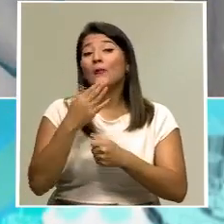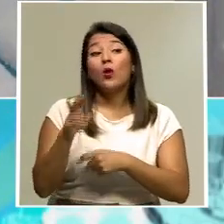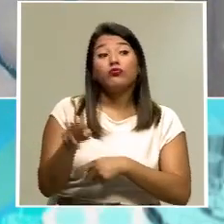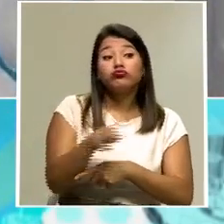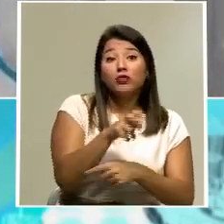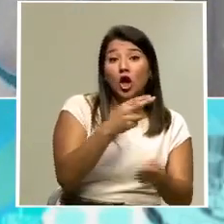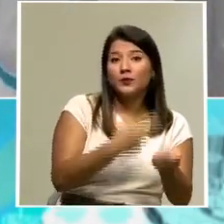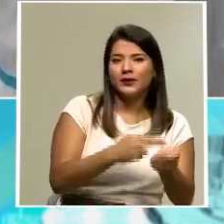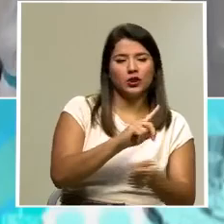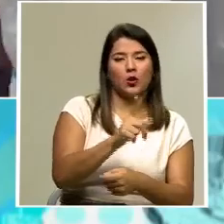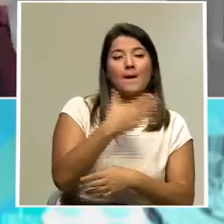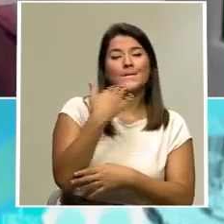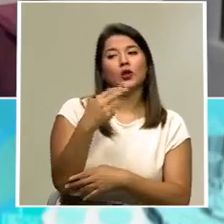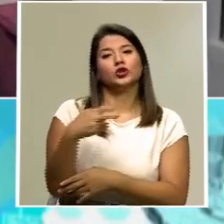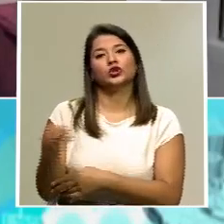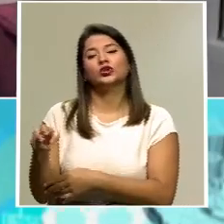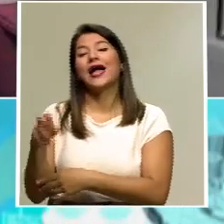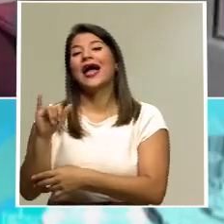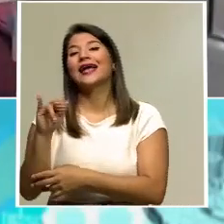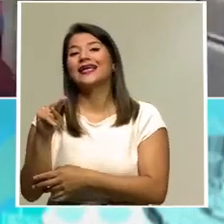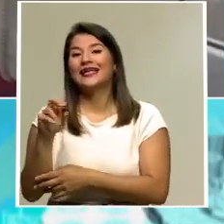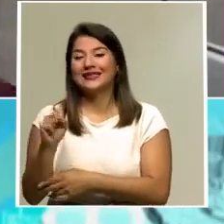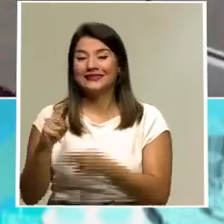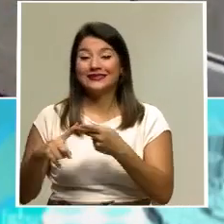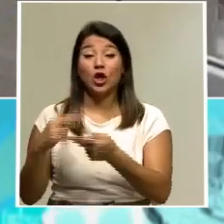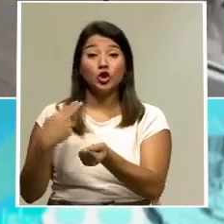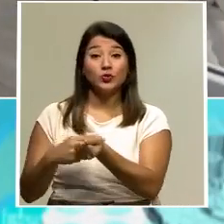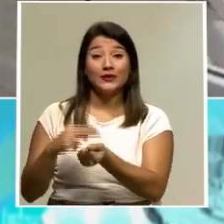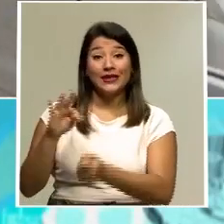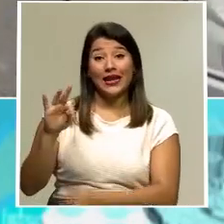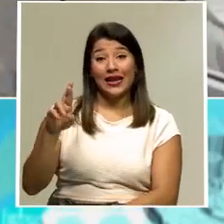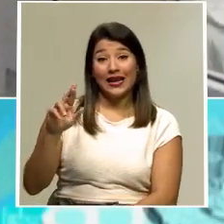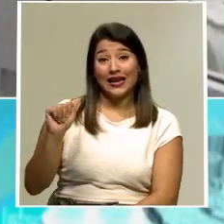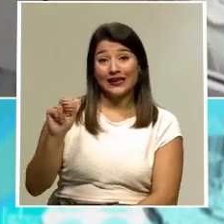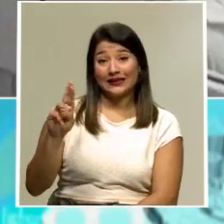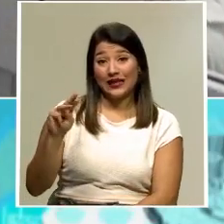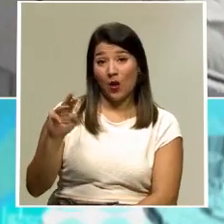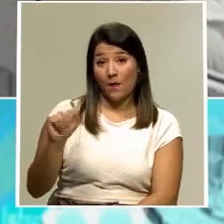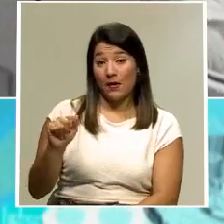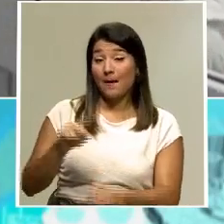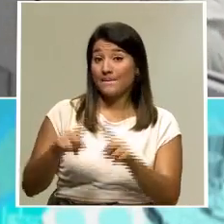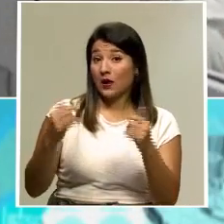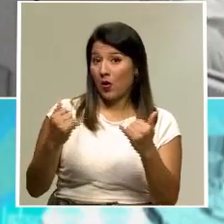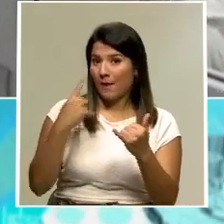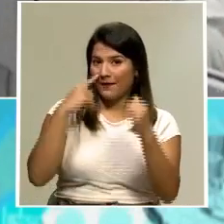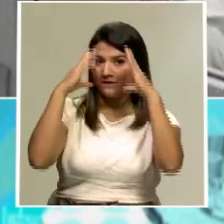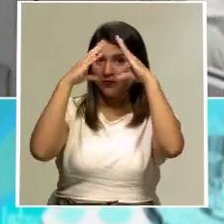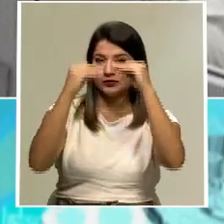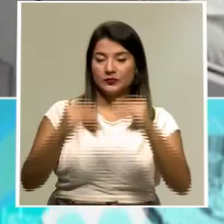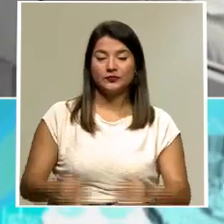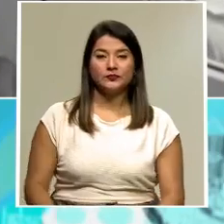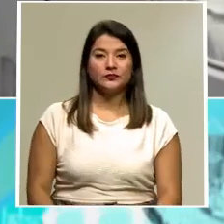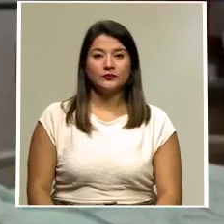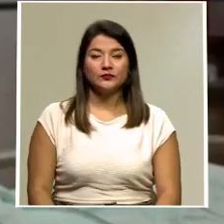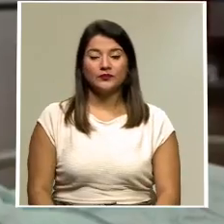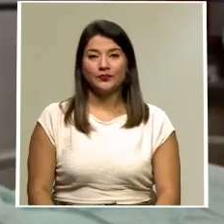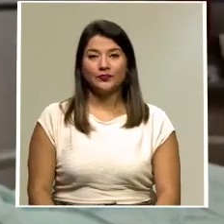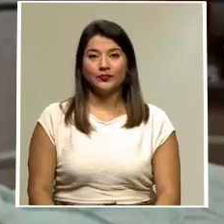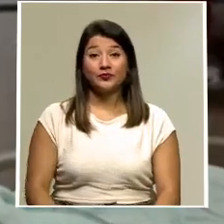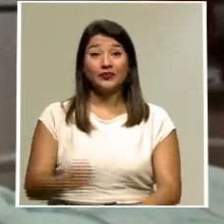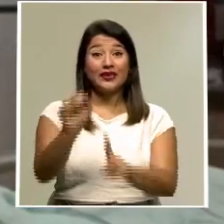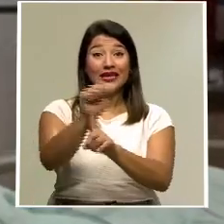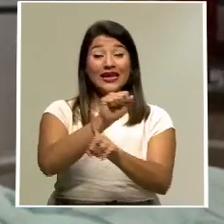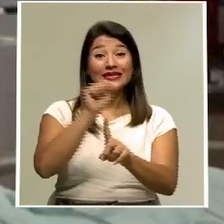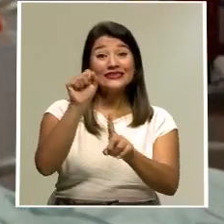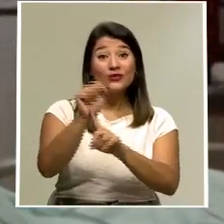en el Hospital de Trauma. Pero veamos la siguiente información que hemos preparado. La situación